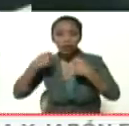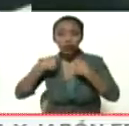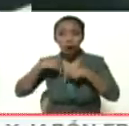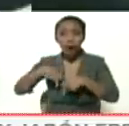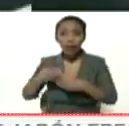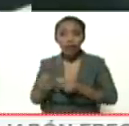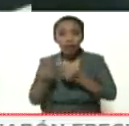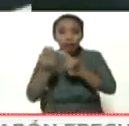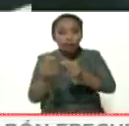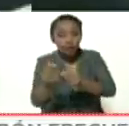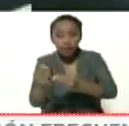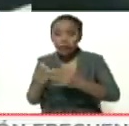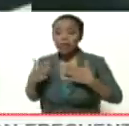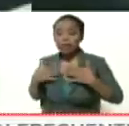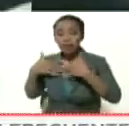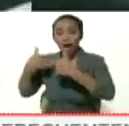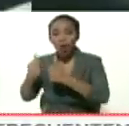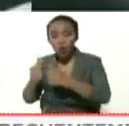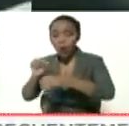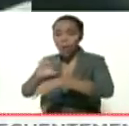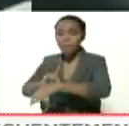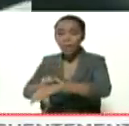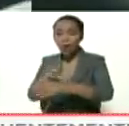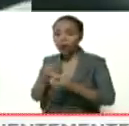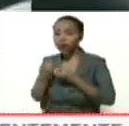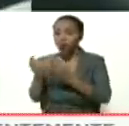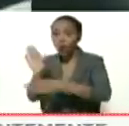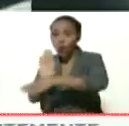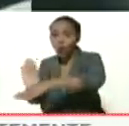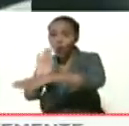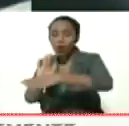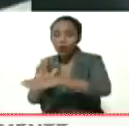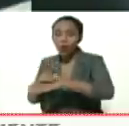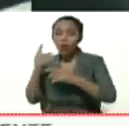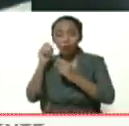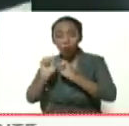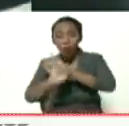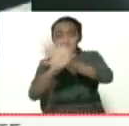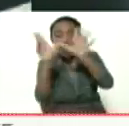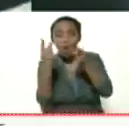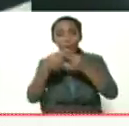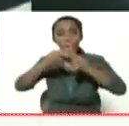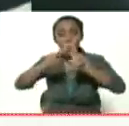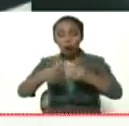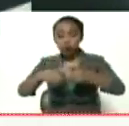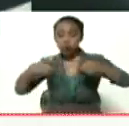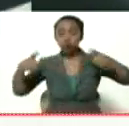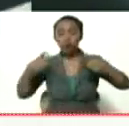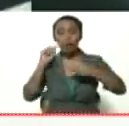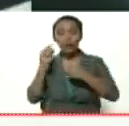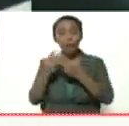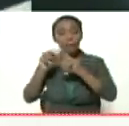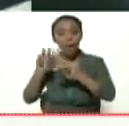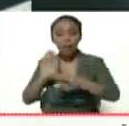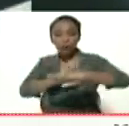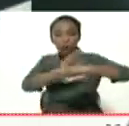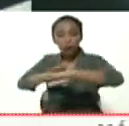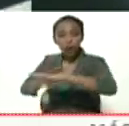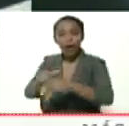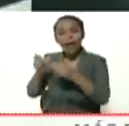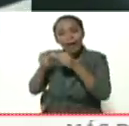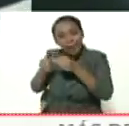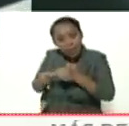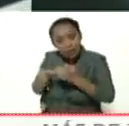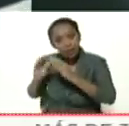traeré sanidad y medicina, y los curaré y les revelaré abundancia de paz y de verdad. El llamado es a quedarse en